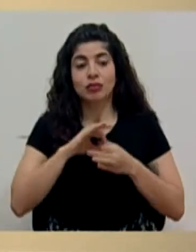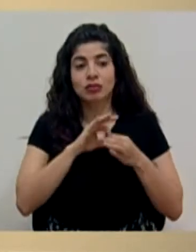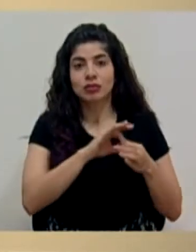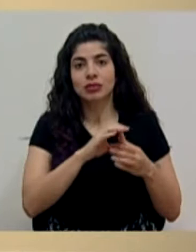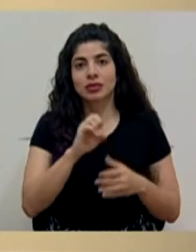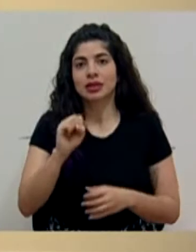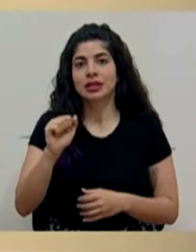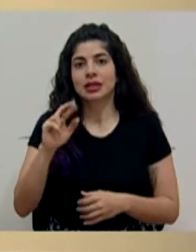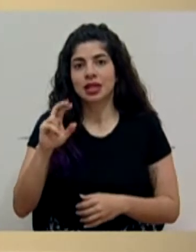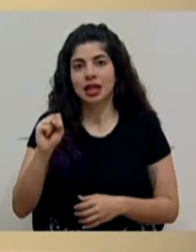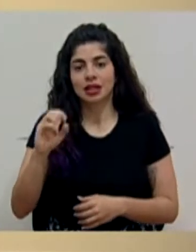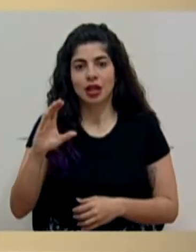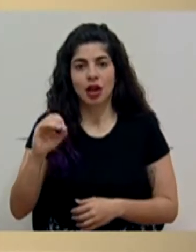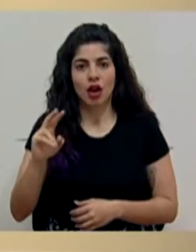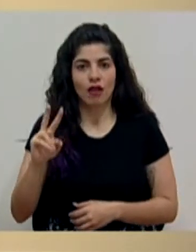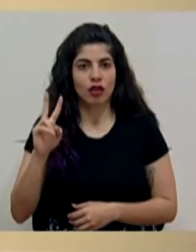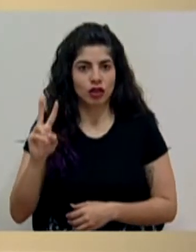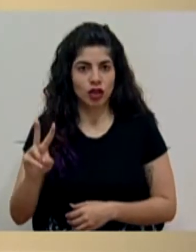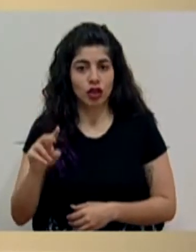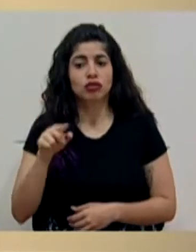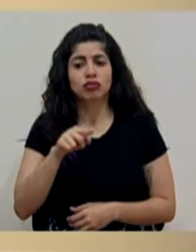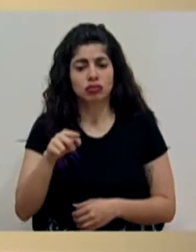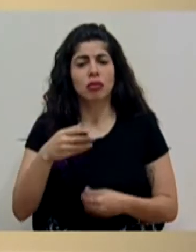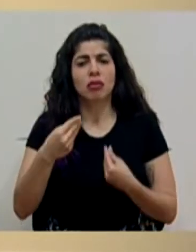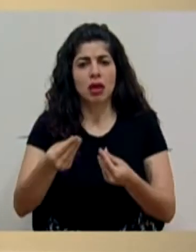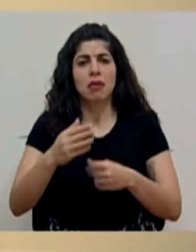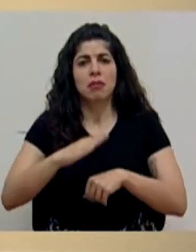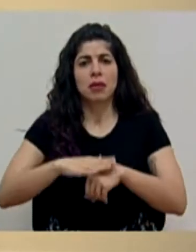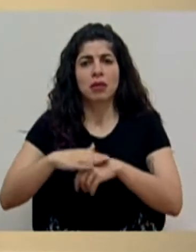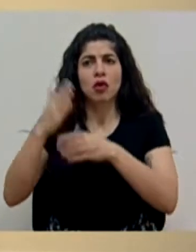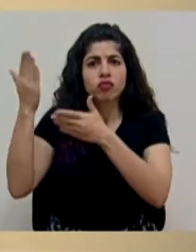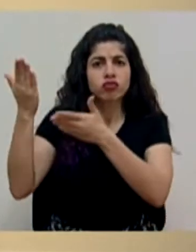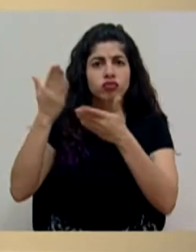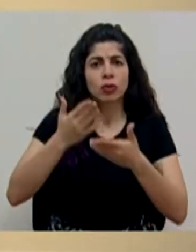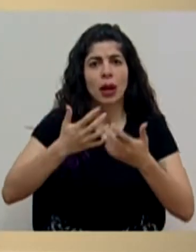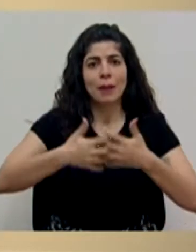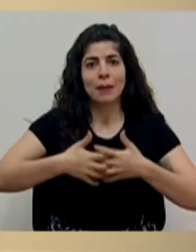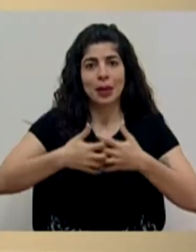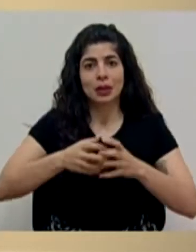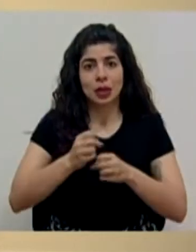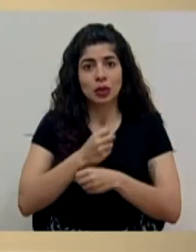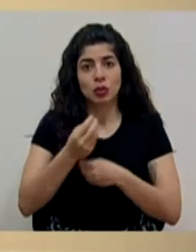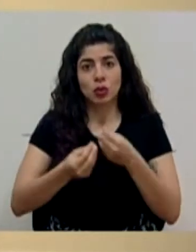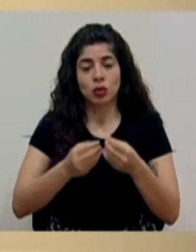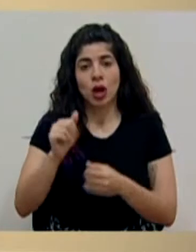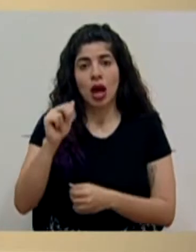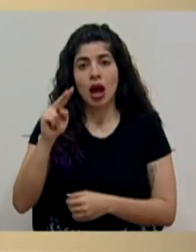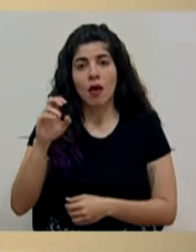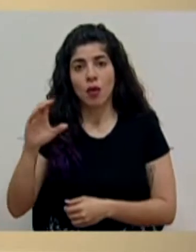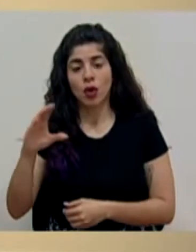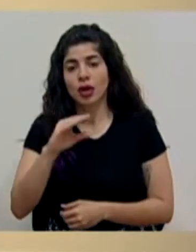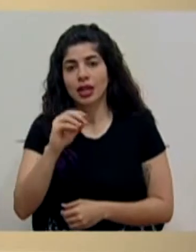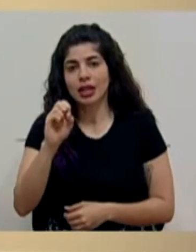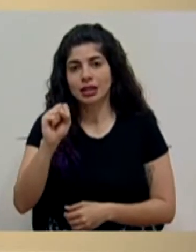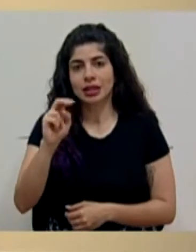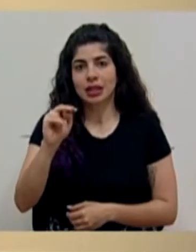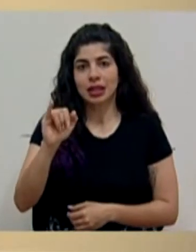A estos laboratorios se les ha autorizado la importación de pruebas de las empresas fabricantes Abbott y Snimer.